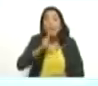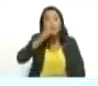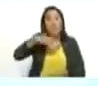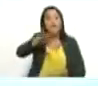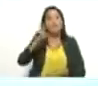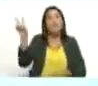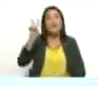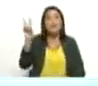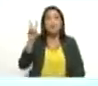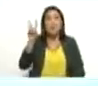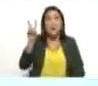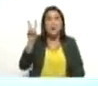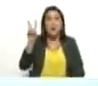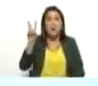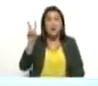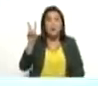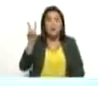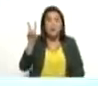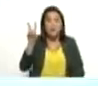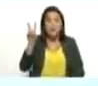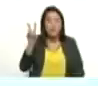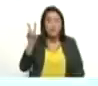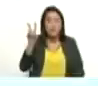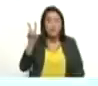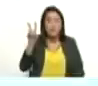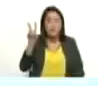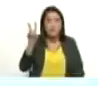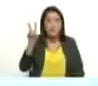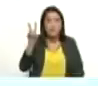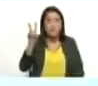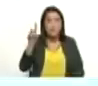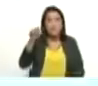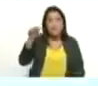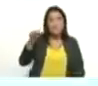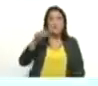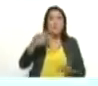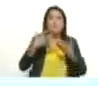La empresa Citgo es una empresa poderosa.